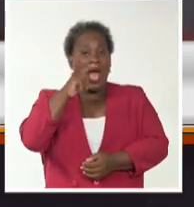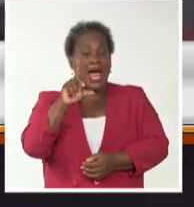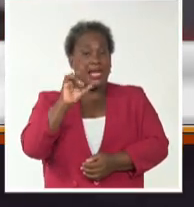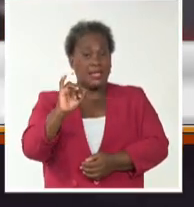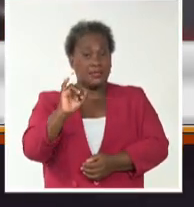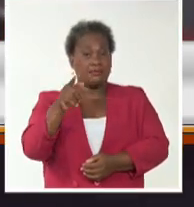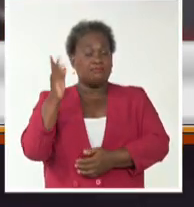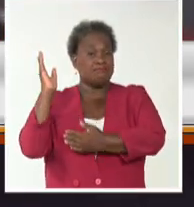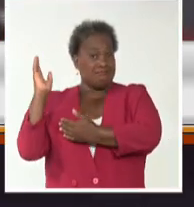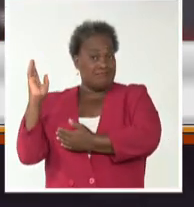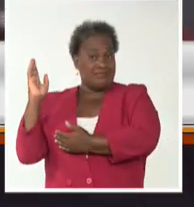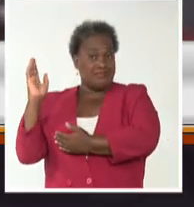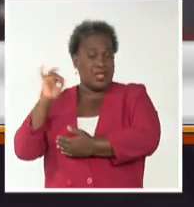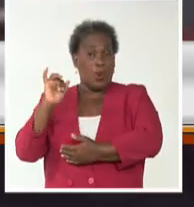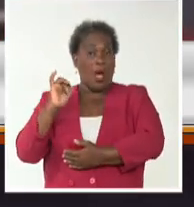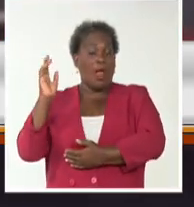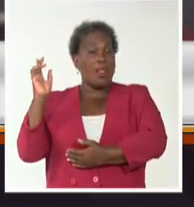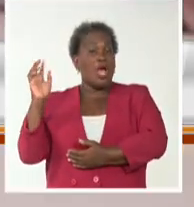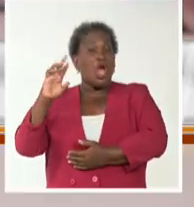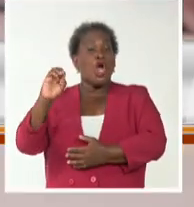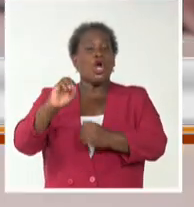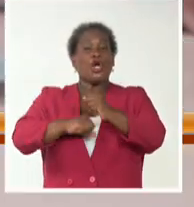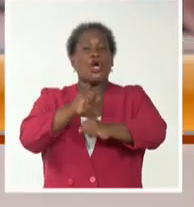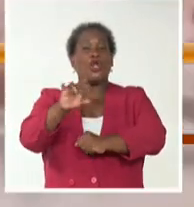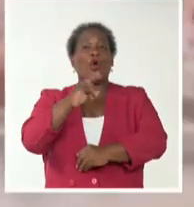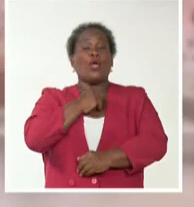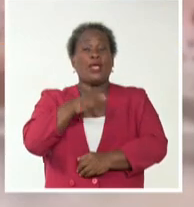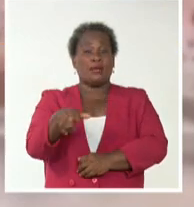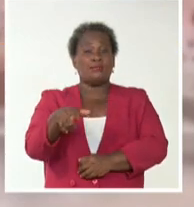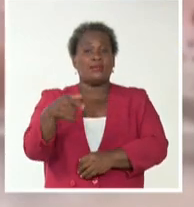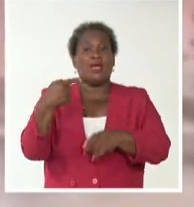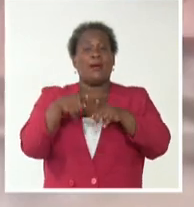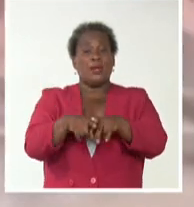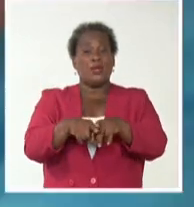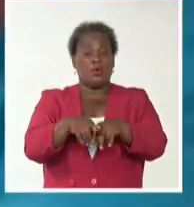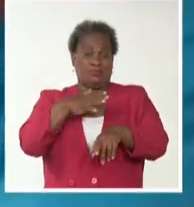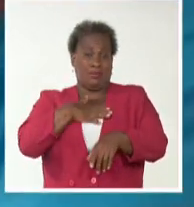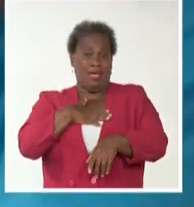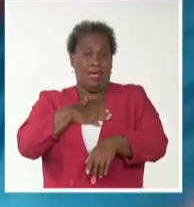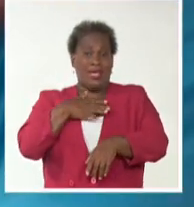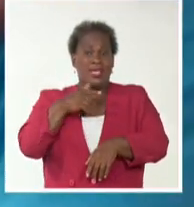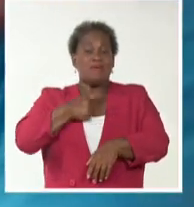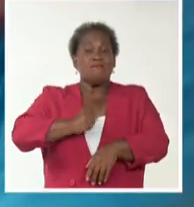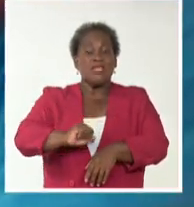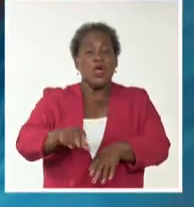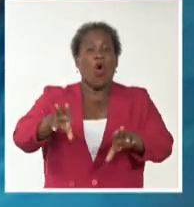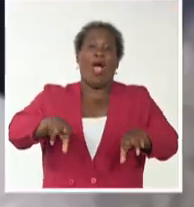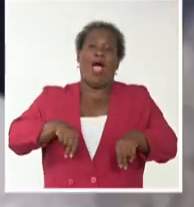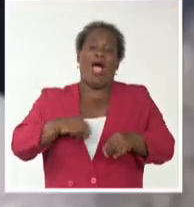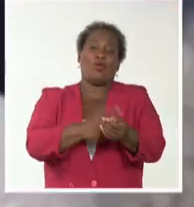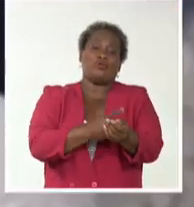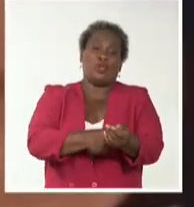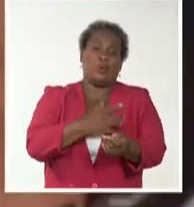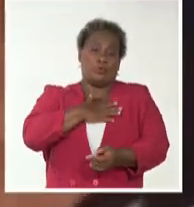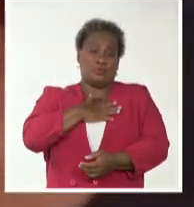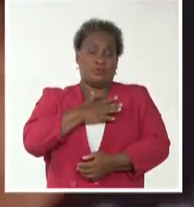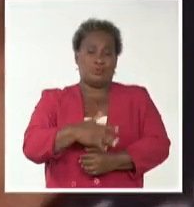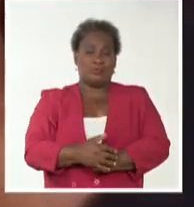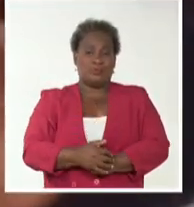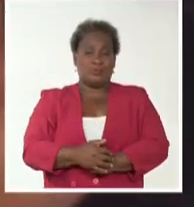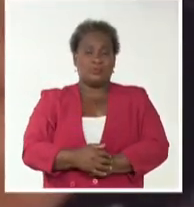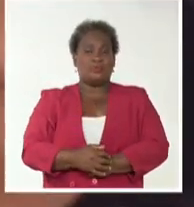Roque Moreno me asistió muchísimo, caminó a mi lado ahí. Y Armando Valdés es mi hijo adoptivo para siempre. Yo te dije